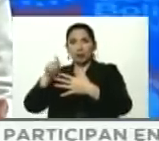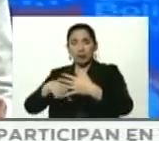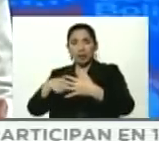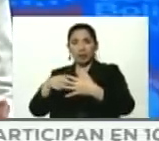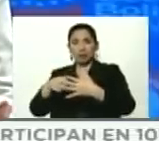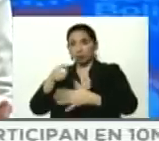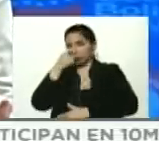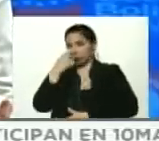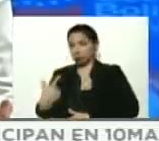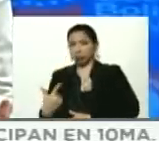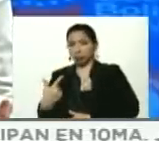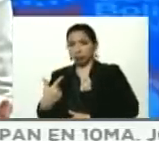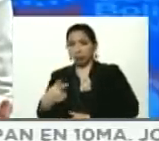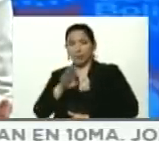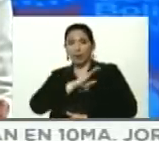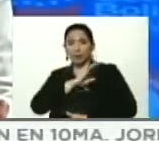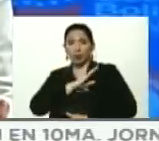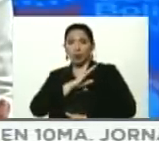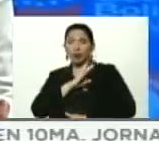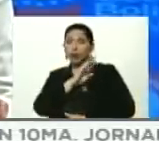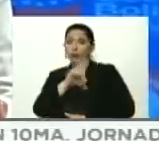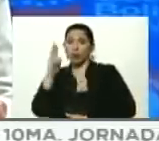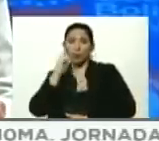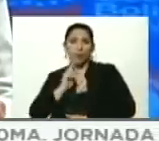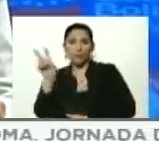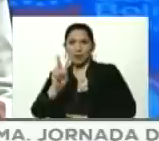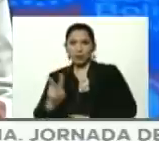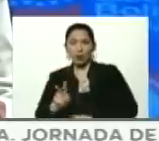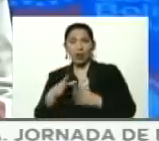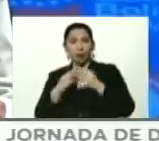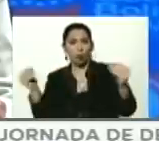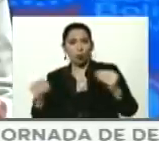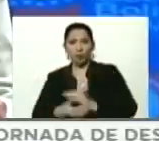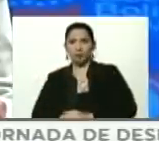República Bolivariana de Venezuela, todo esto